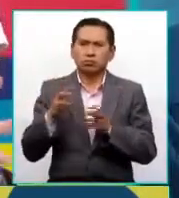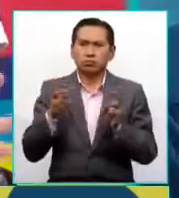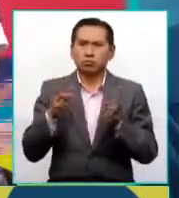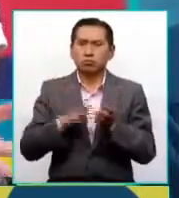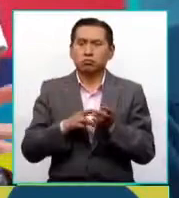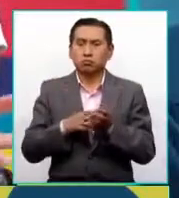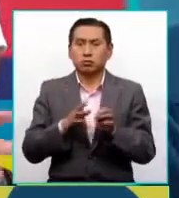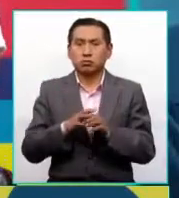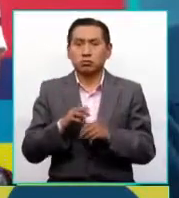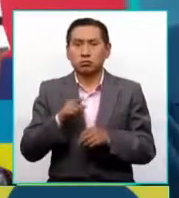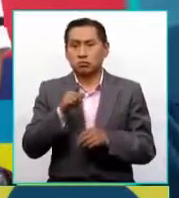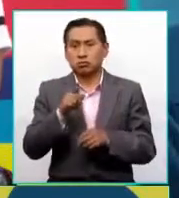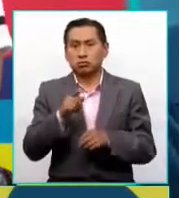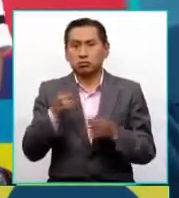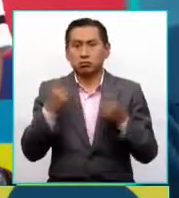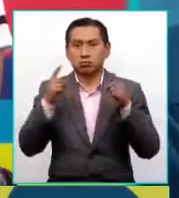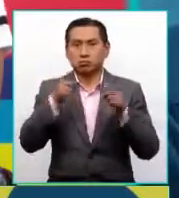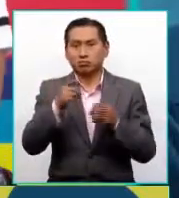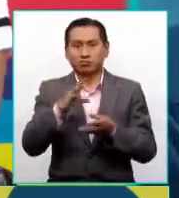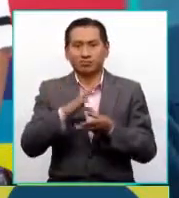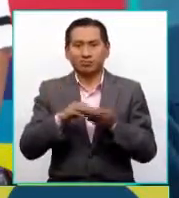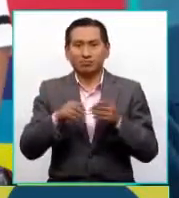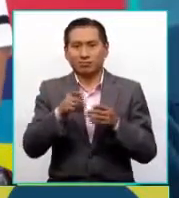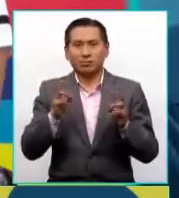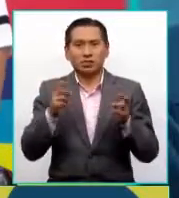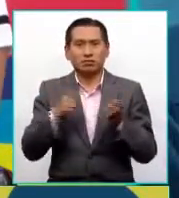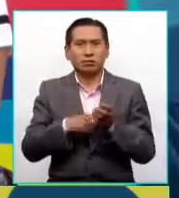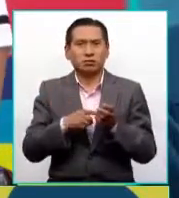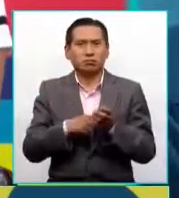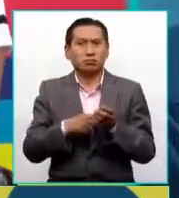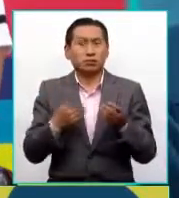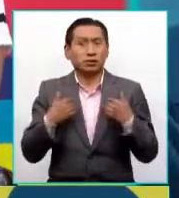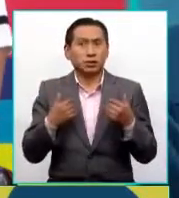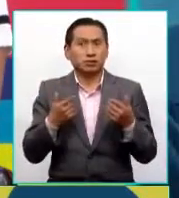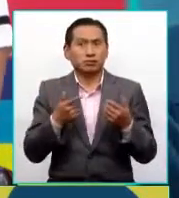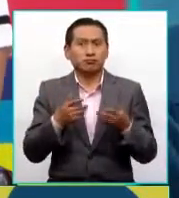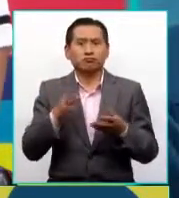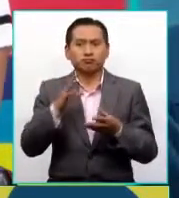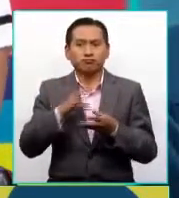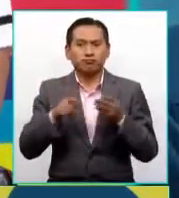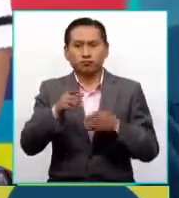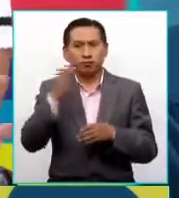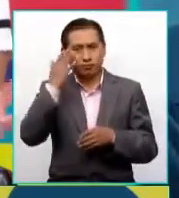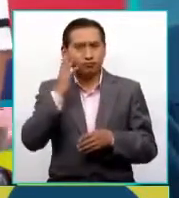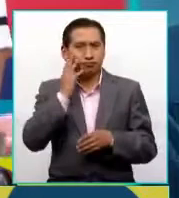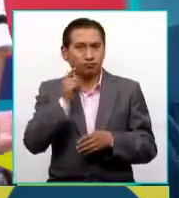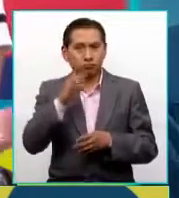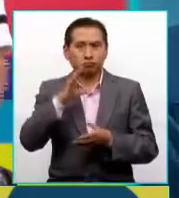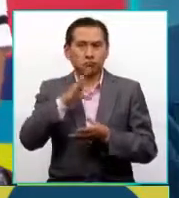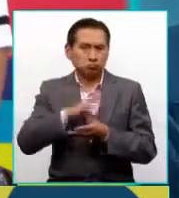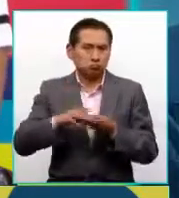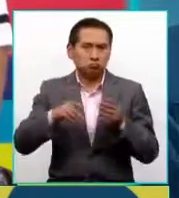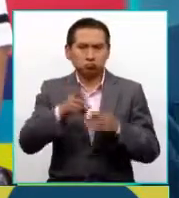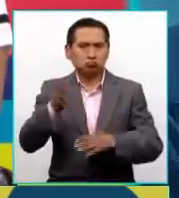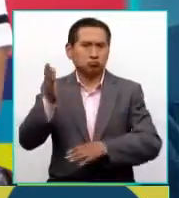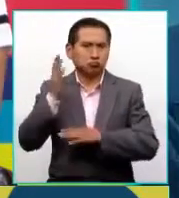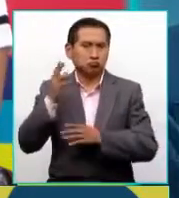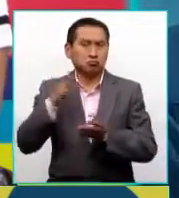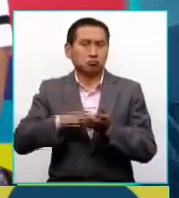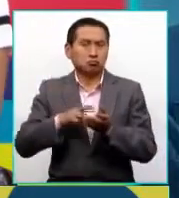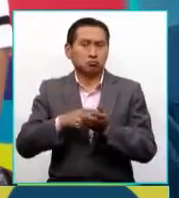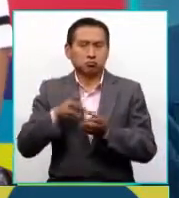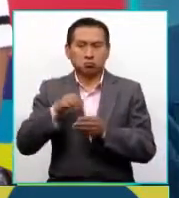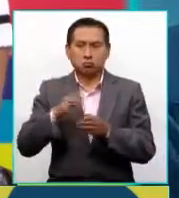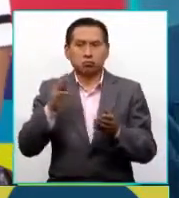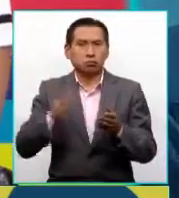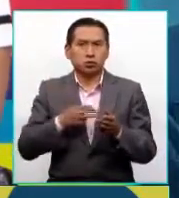sin quererlo, creo que lo has logrado, me has contado un elemento que tiene que ver con el tema de la narración. La narración evidentemente no siempre está presente en el